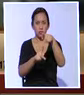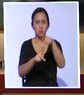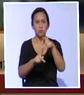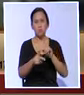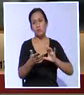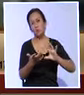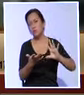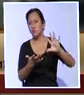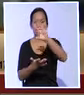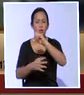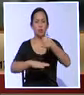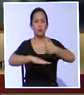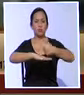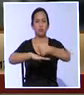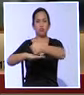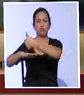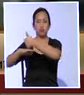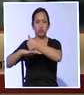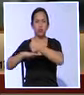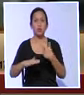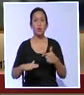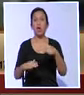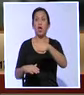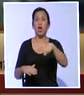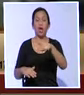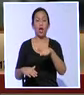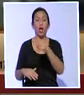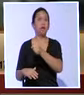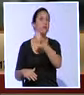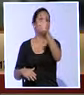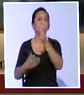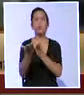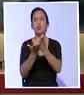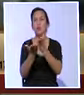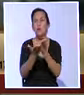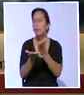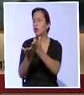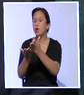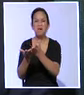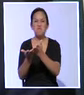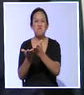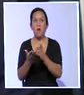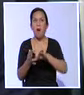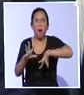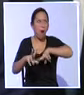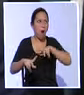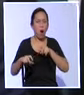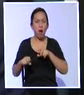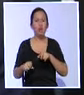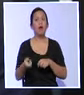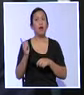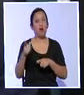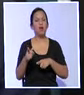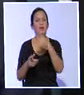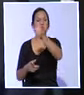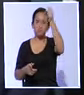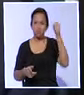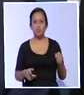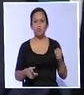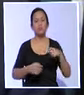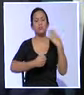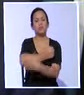aquellas las autoridades que no llegan a los cargos públicos a servir a su pueblo también esta semana ya en la